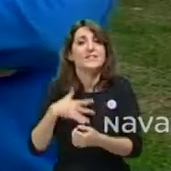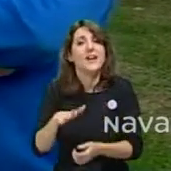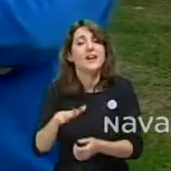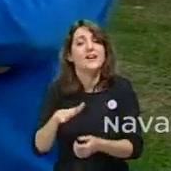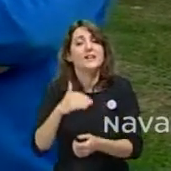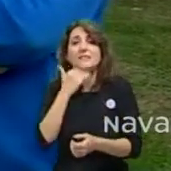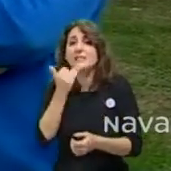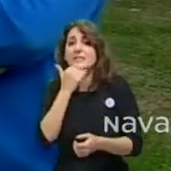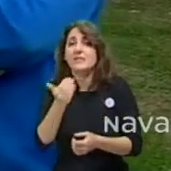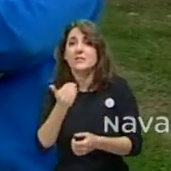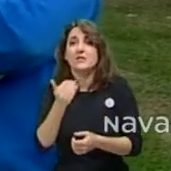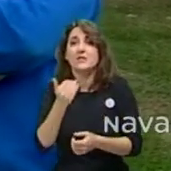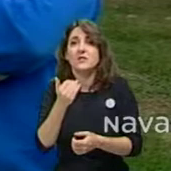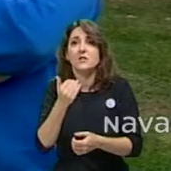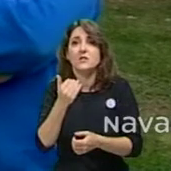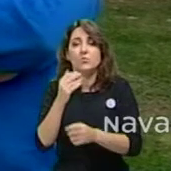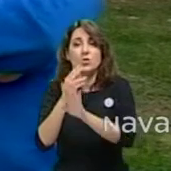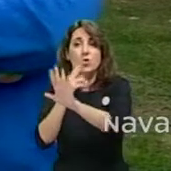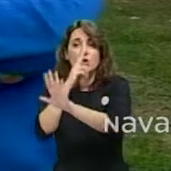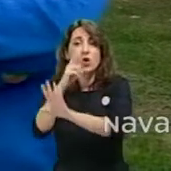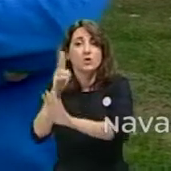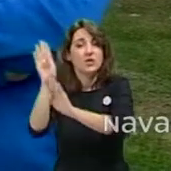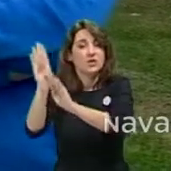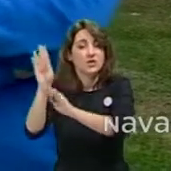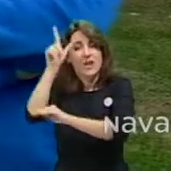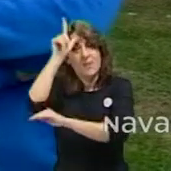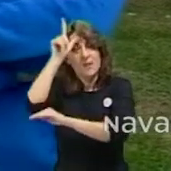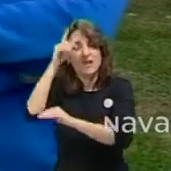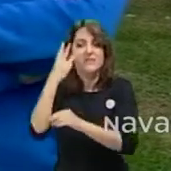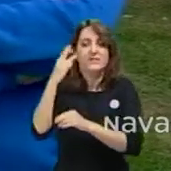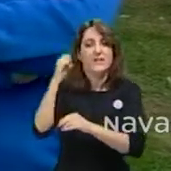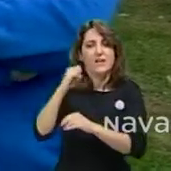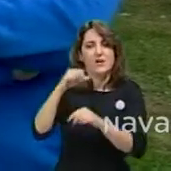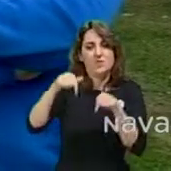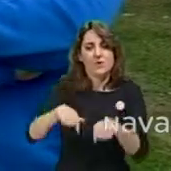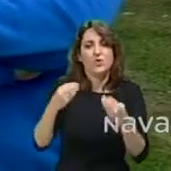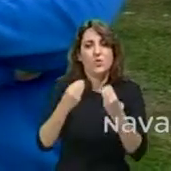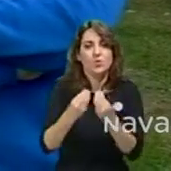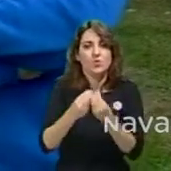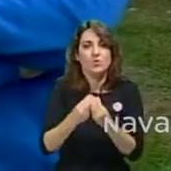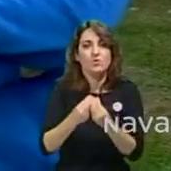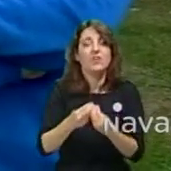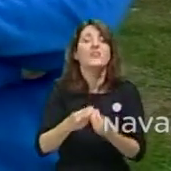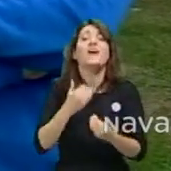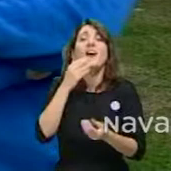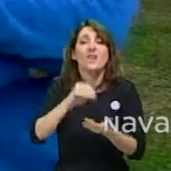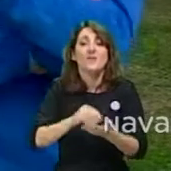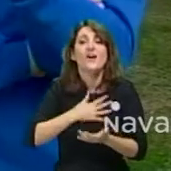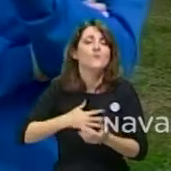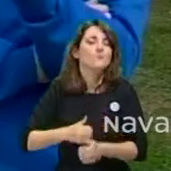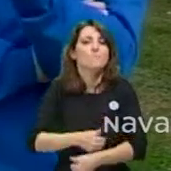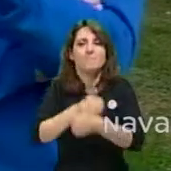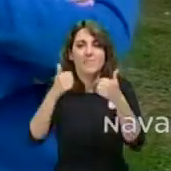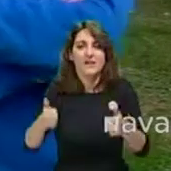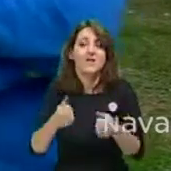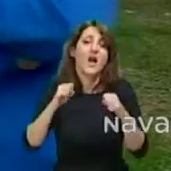prácticamente aquí 2 años en Alemania y 30 aquí juntos. Y cada vez más a gusto, a pesar de